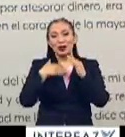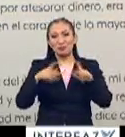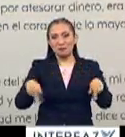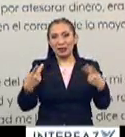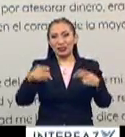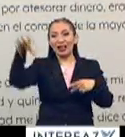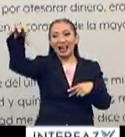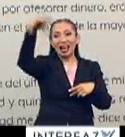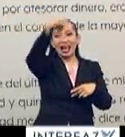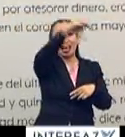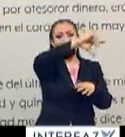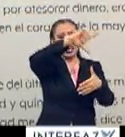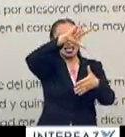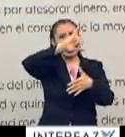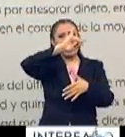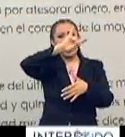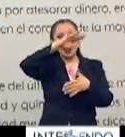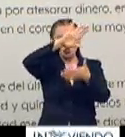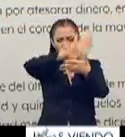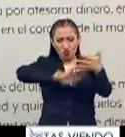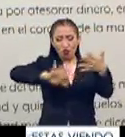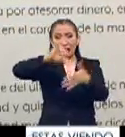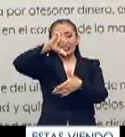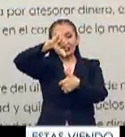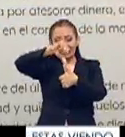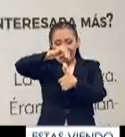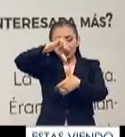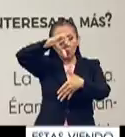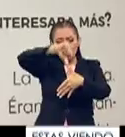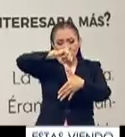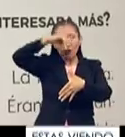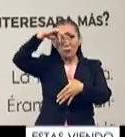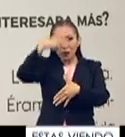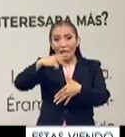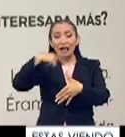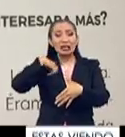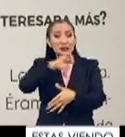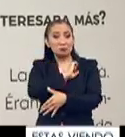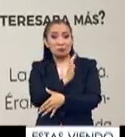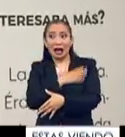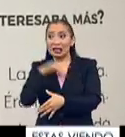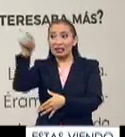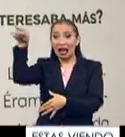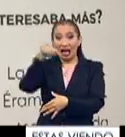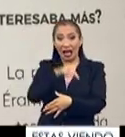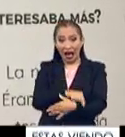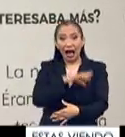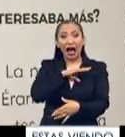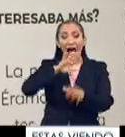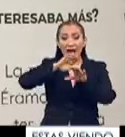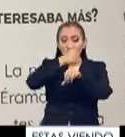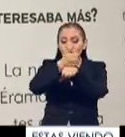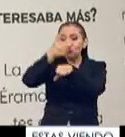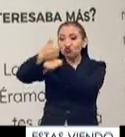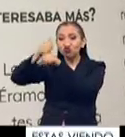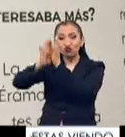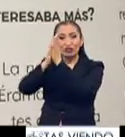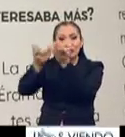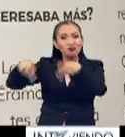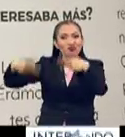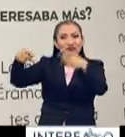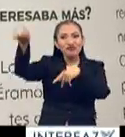mundo iberoamericano, uh-huh, Centro, Sudamérica, México y España. Y bueno, en